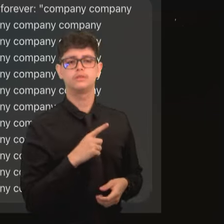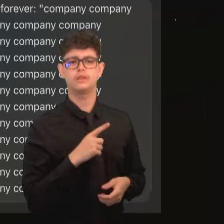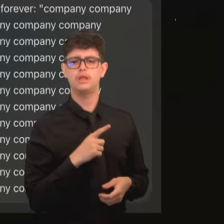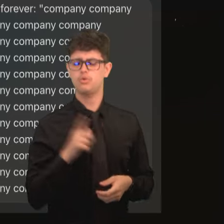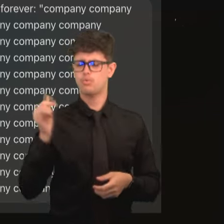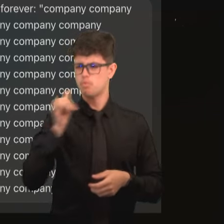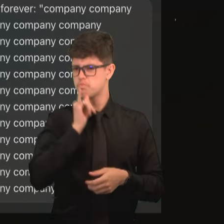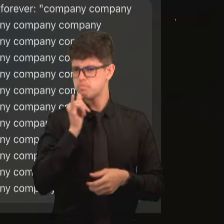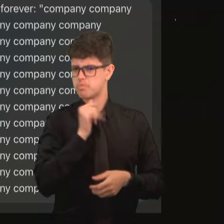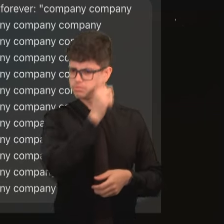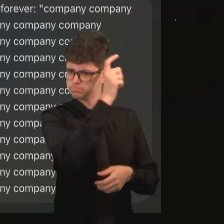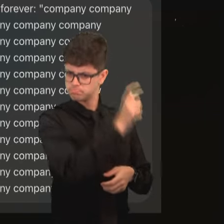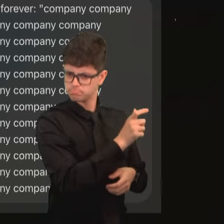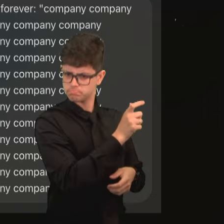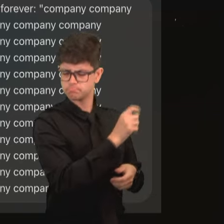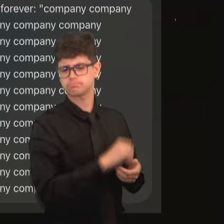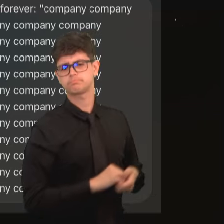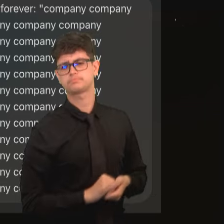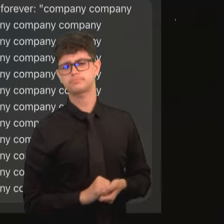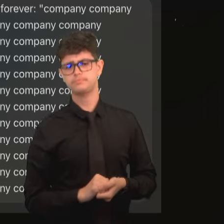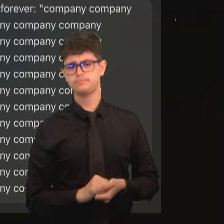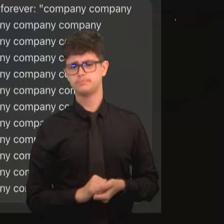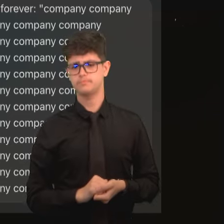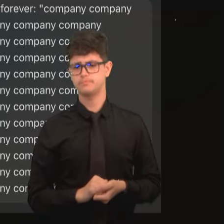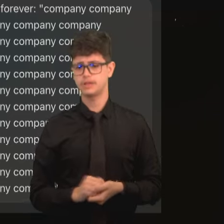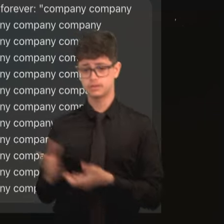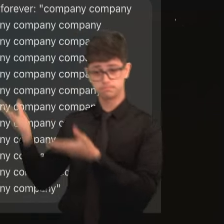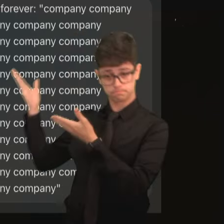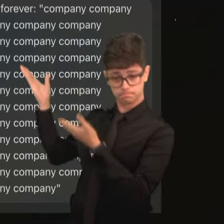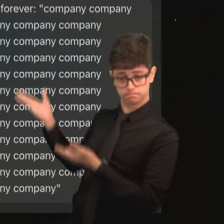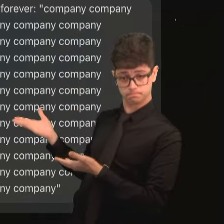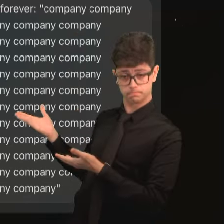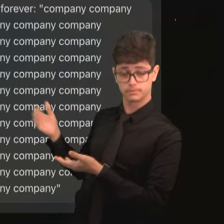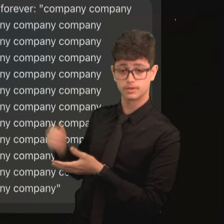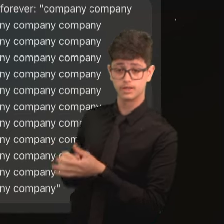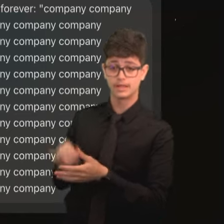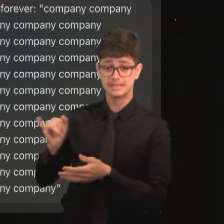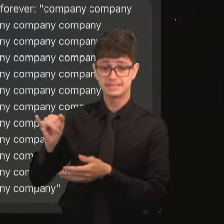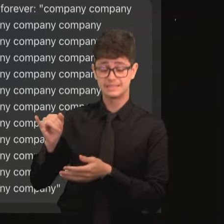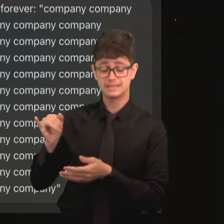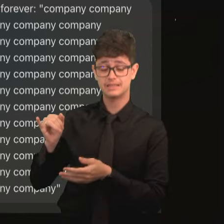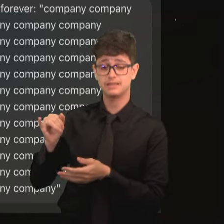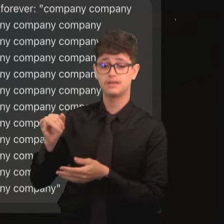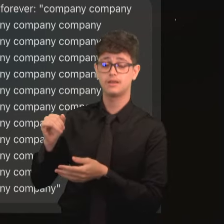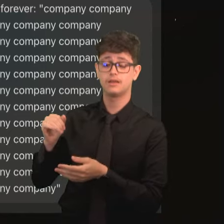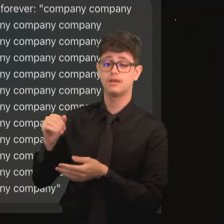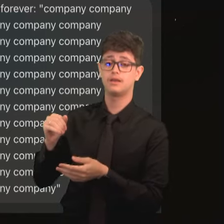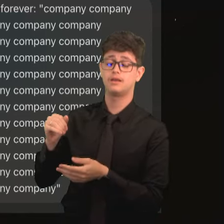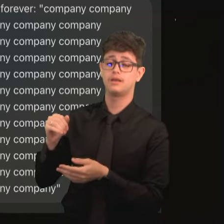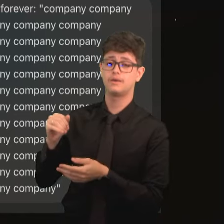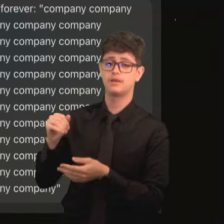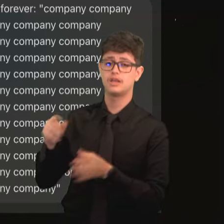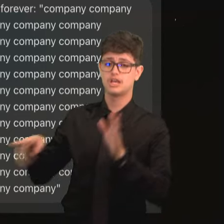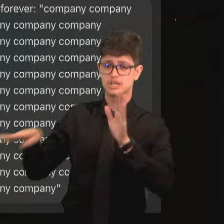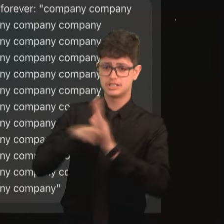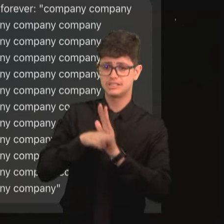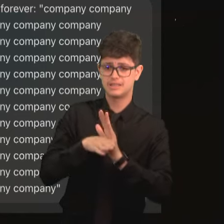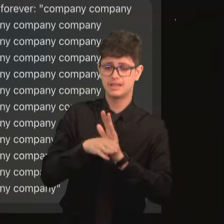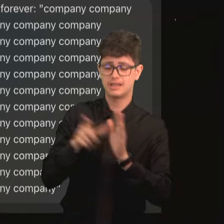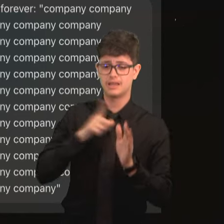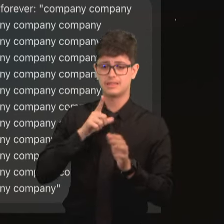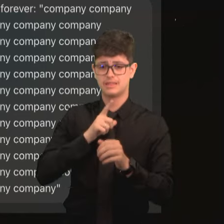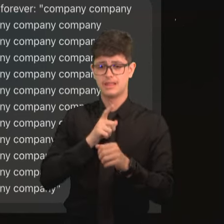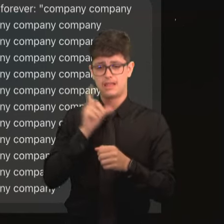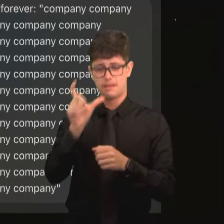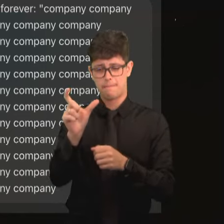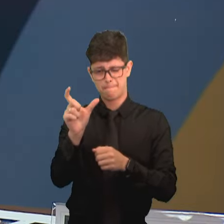un ejemplo de un paper reciente de investigadores de la Google, donde ellos demostraron que si usted llega al chat GPT y pide para repetir la